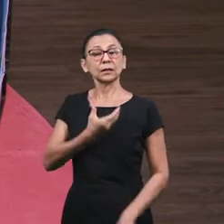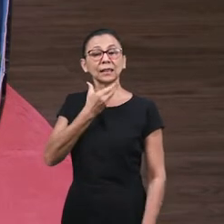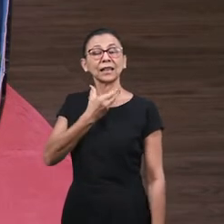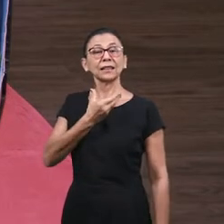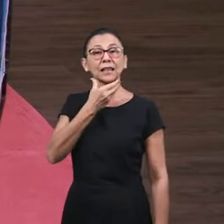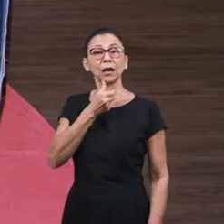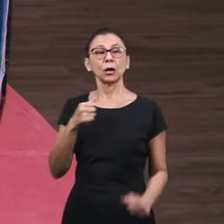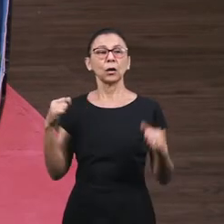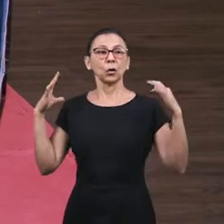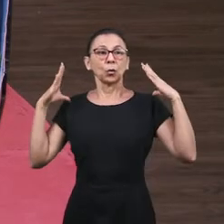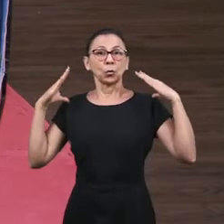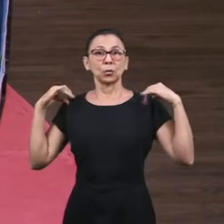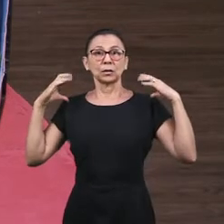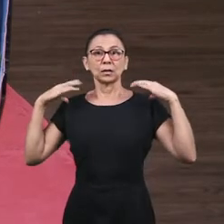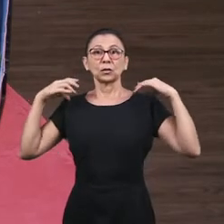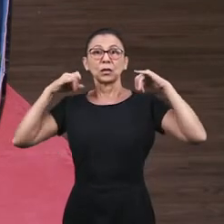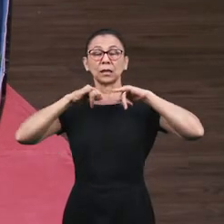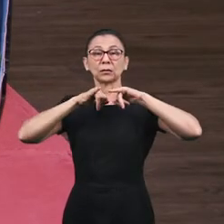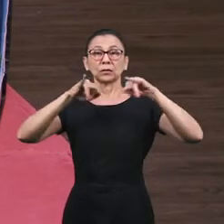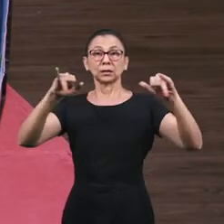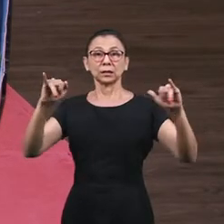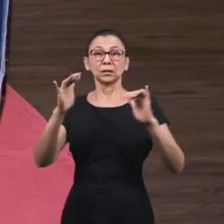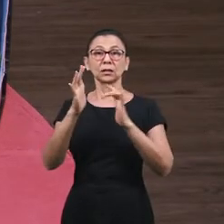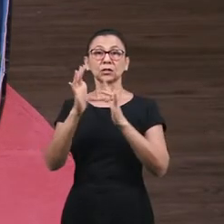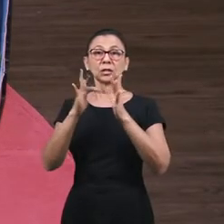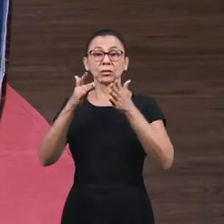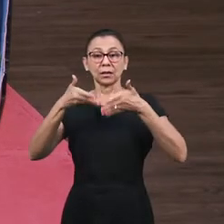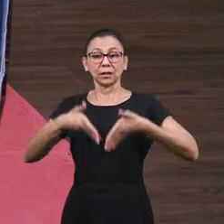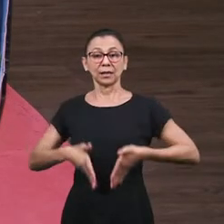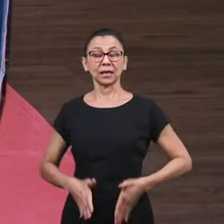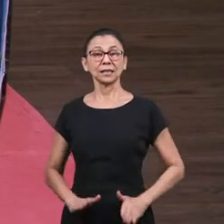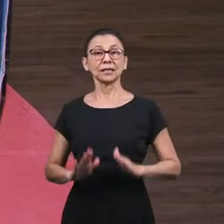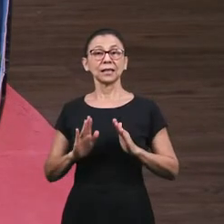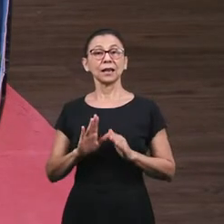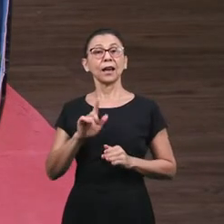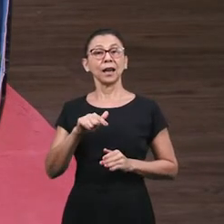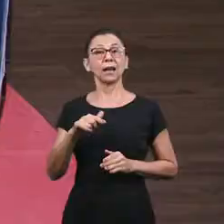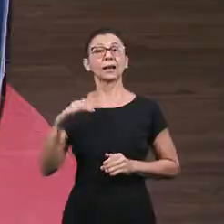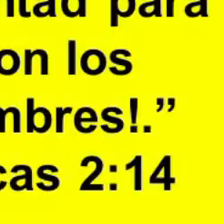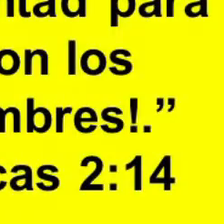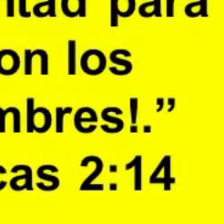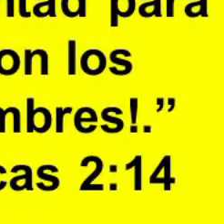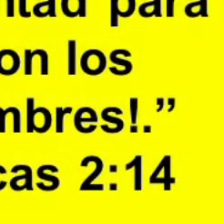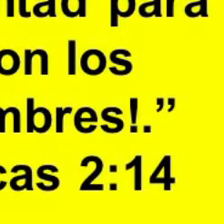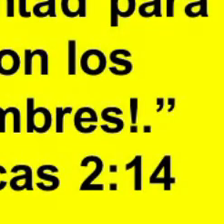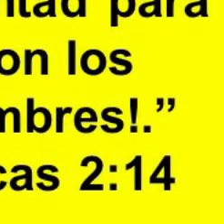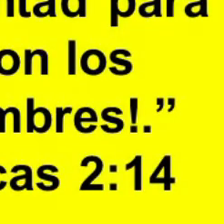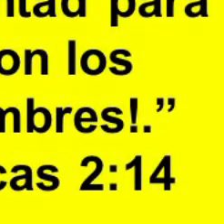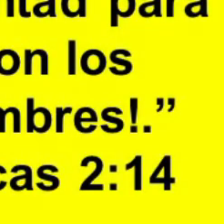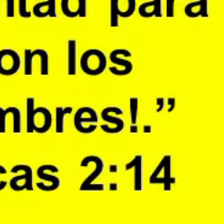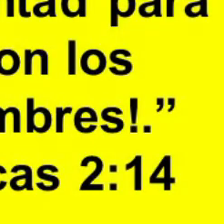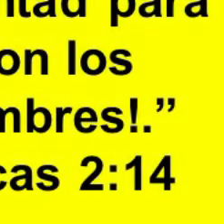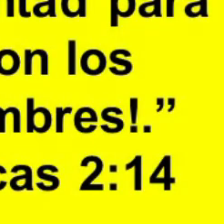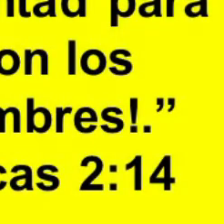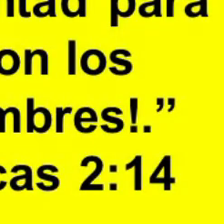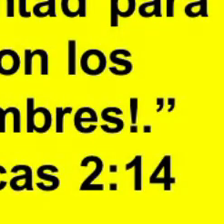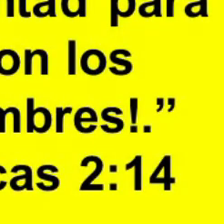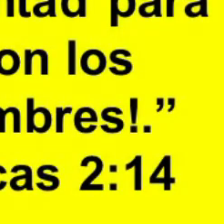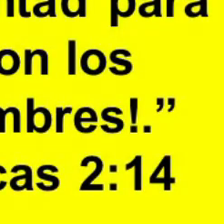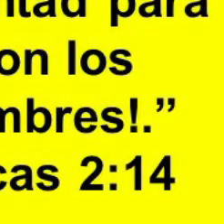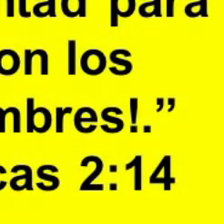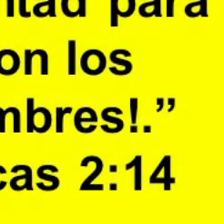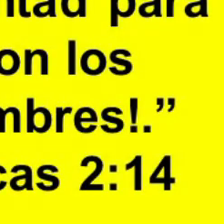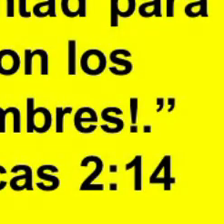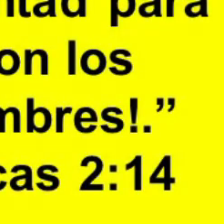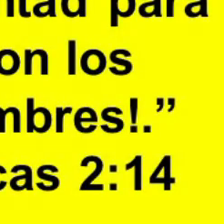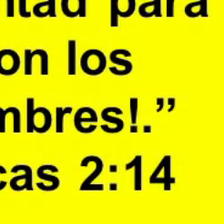anuncian el nacimiento del Salvador. Yo les invito a ustedes a leer conmigo un texto que está ahí en la Biblia, la Palabra de Dios, en el